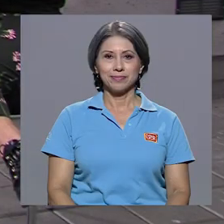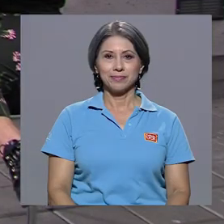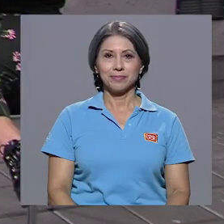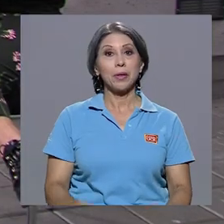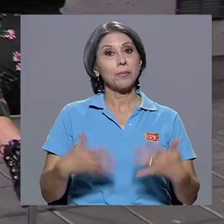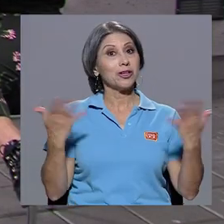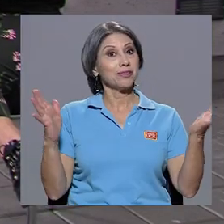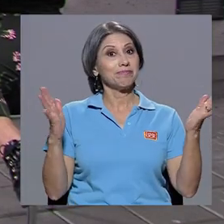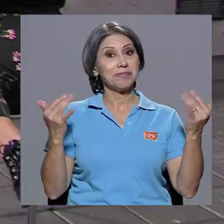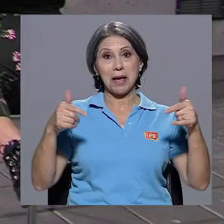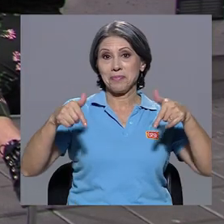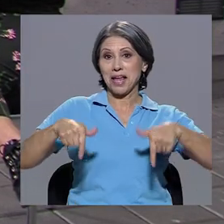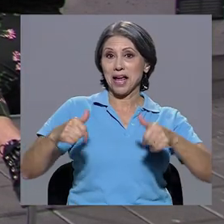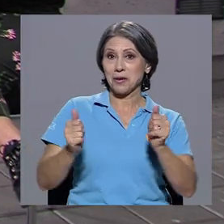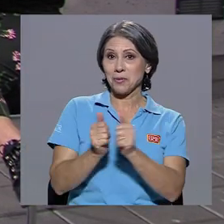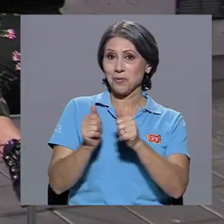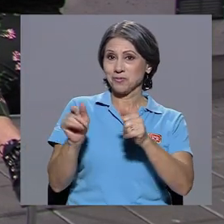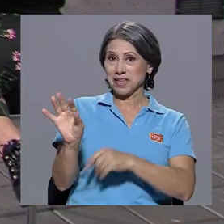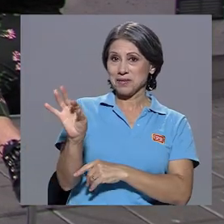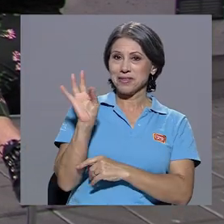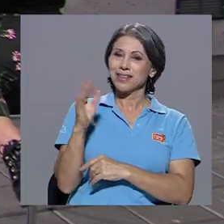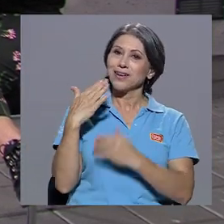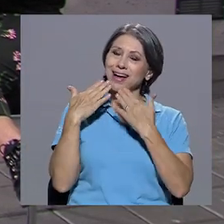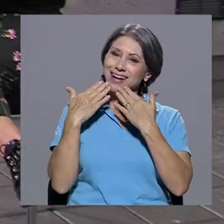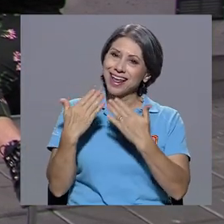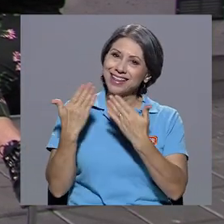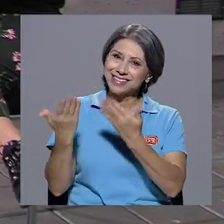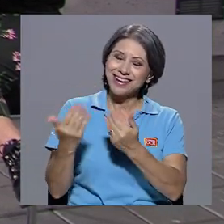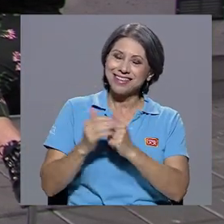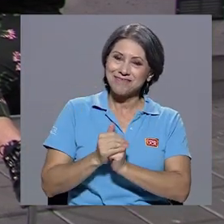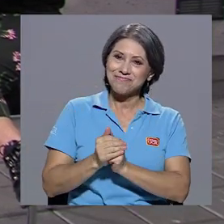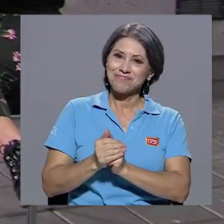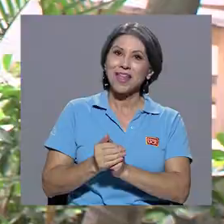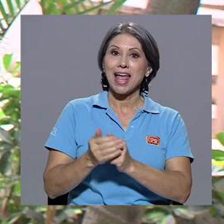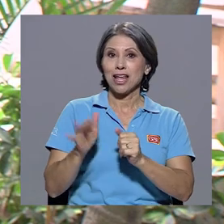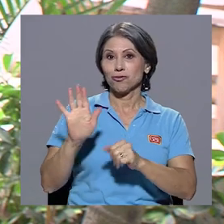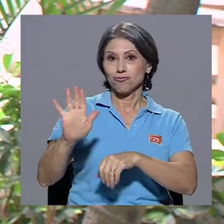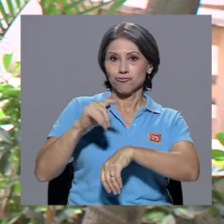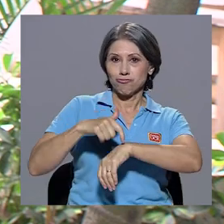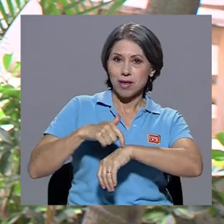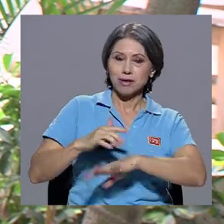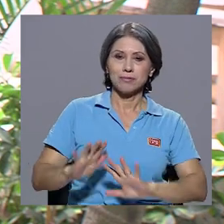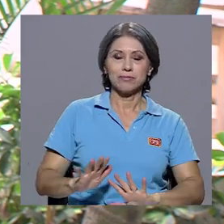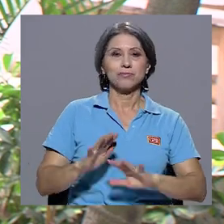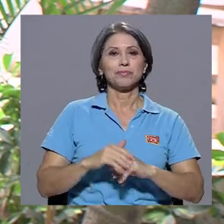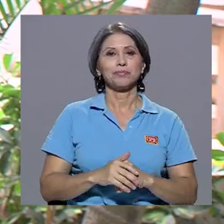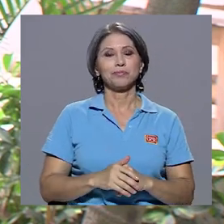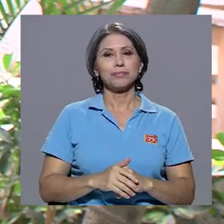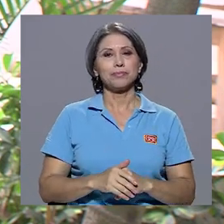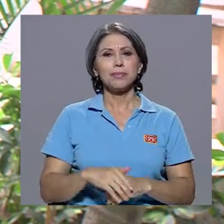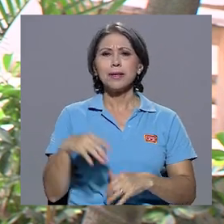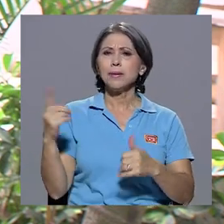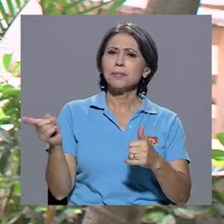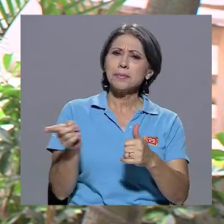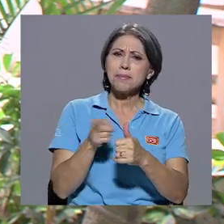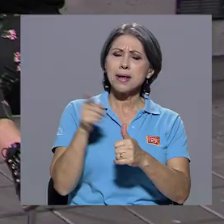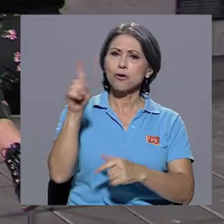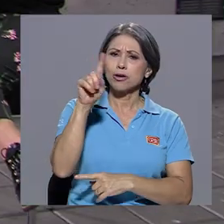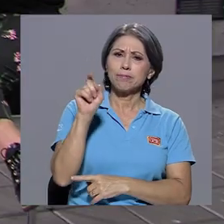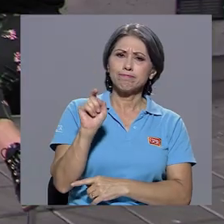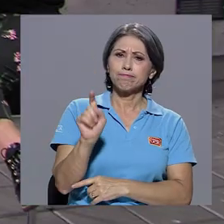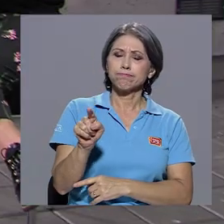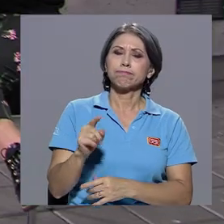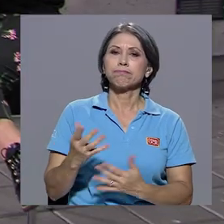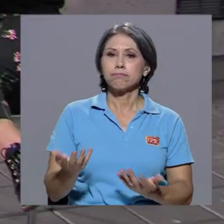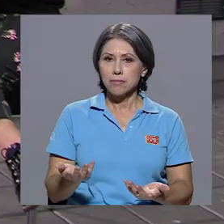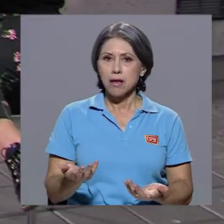Bueno, ya estamos acá con nuestro invitado. Agradecerte, Esteban, el espacio. Y lo primero que te quiero preguntar